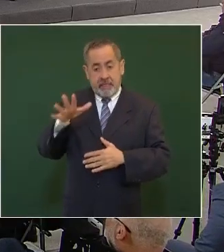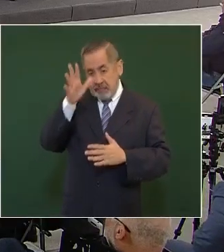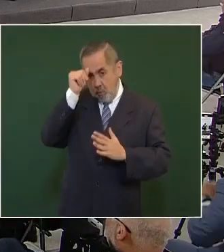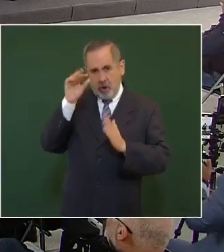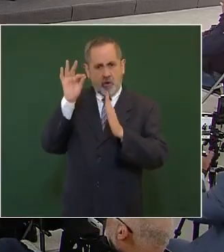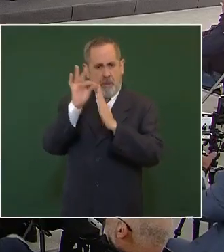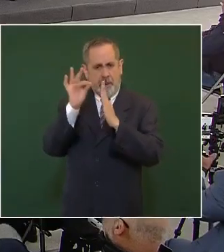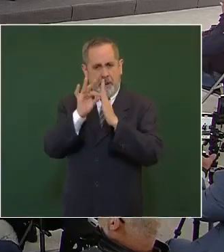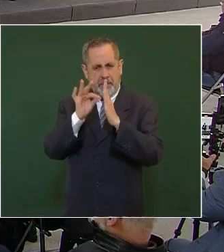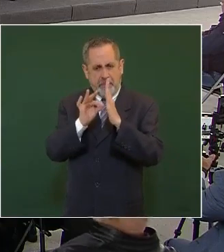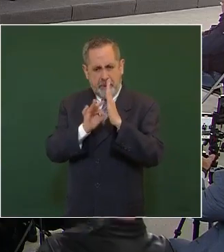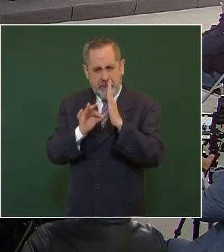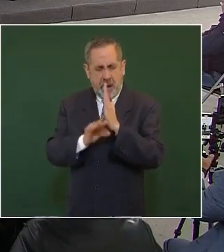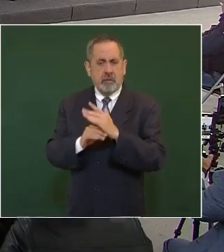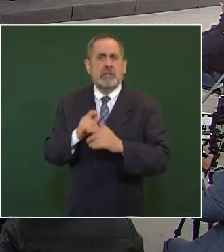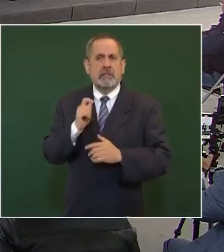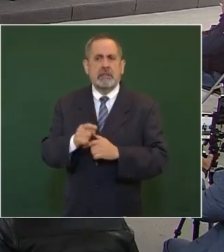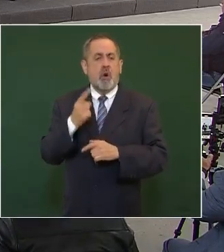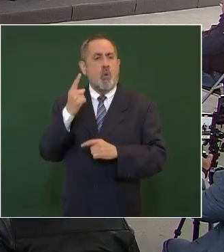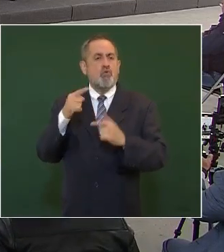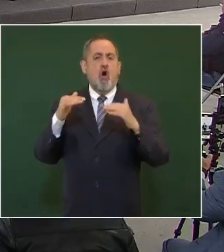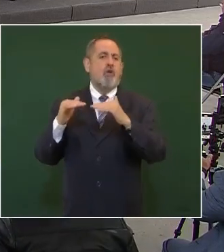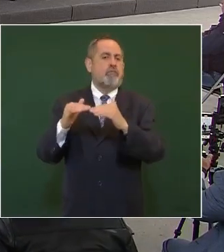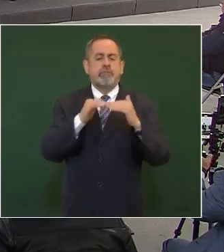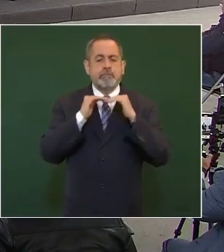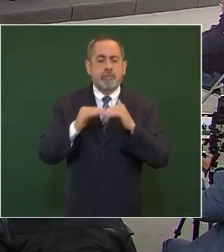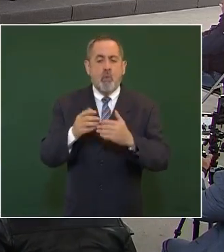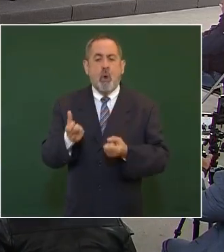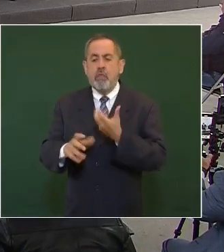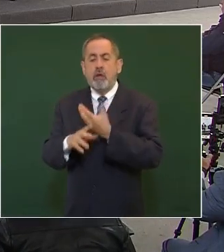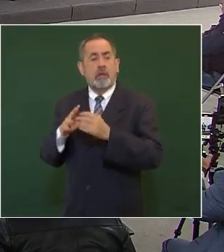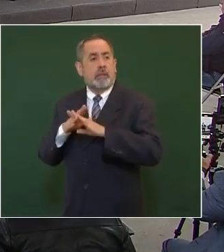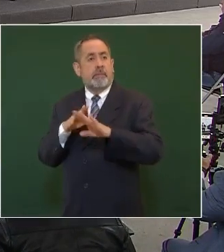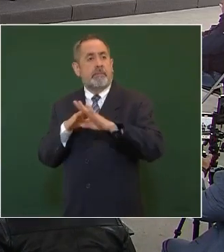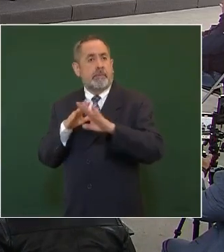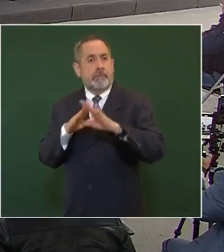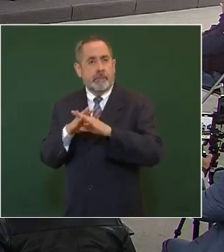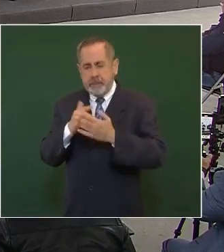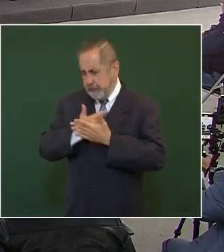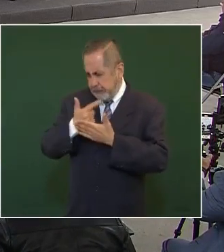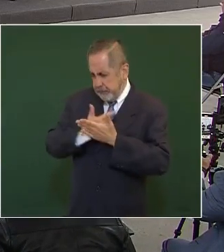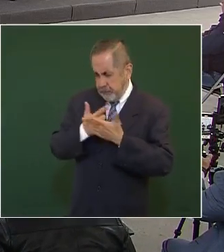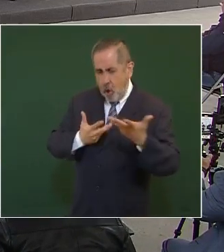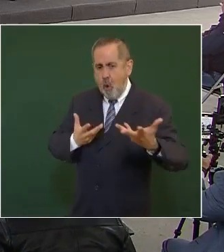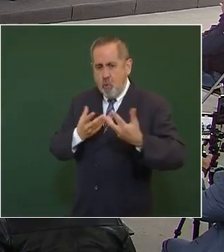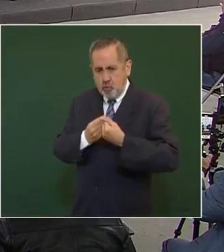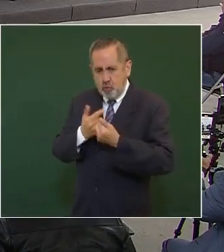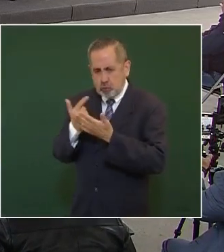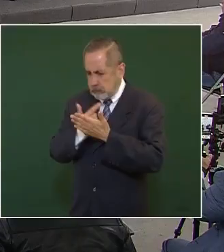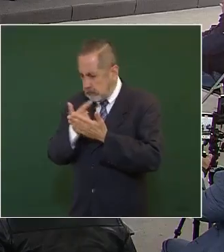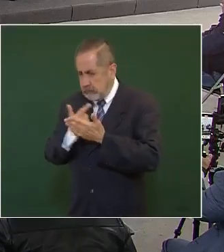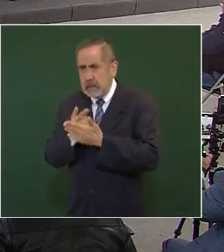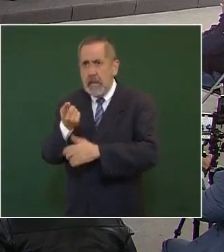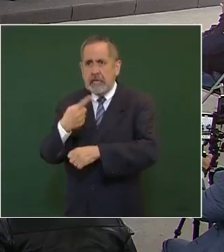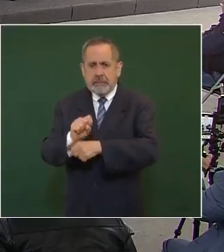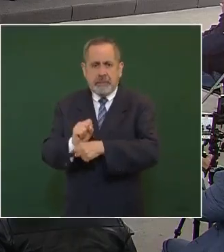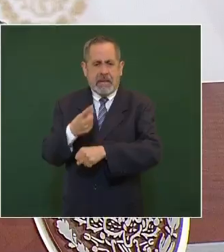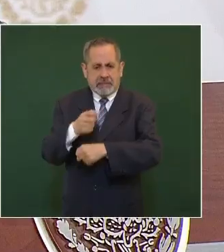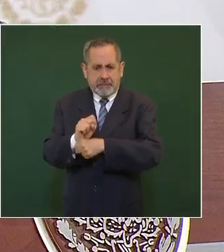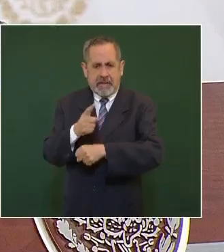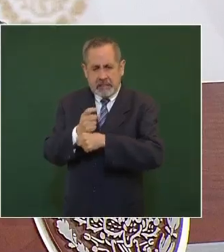muy concretos. Uno es homologar las cifras migratorias a partir de un panel conjunto, lo haremos